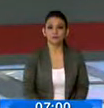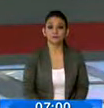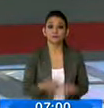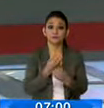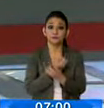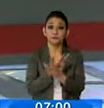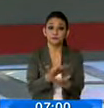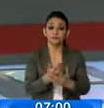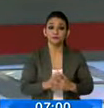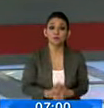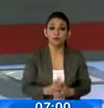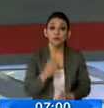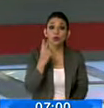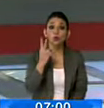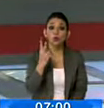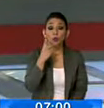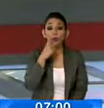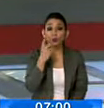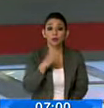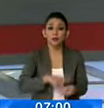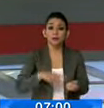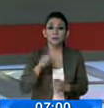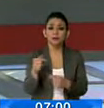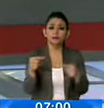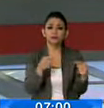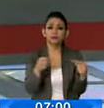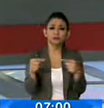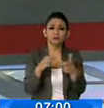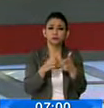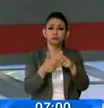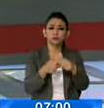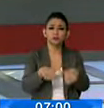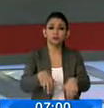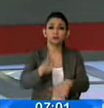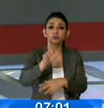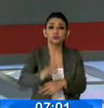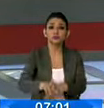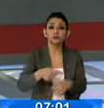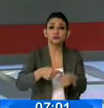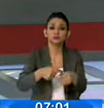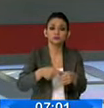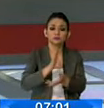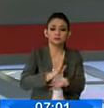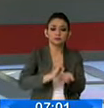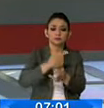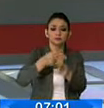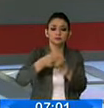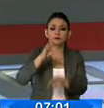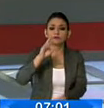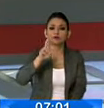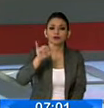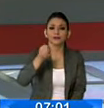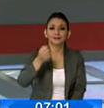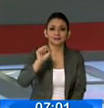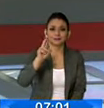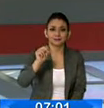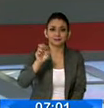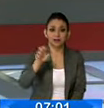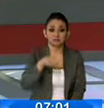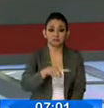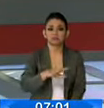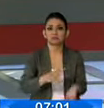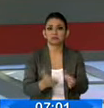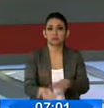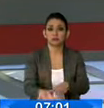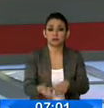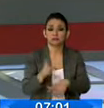Vamos a contarles ahora que dos hermanos protagonizaron una riña en el sector de La Forestal, en el sur de la ciudad de Quito. Uno fue agredido de muerte y los esfuerzos de